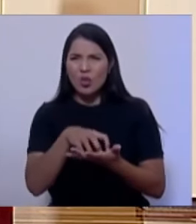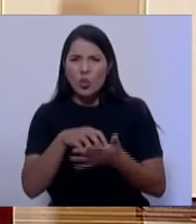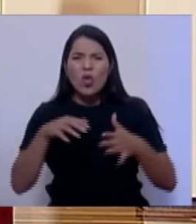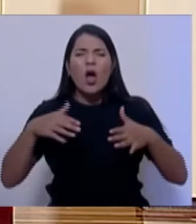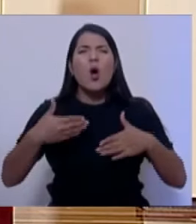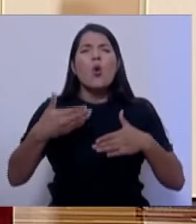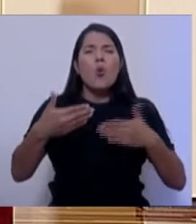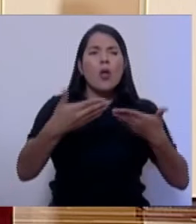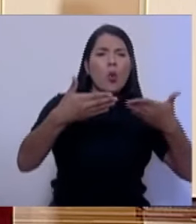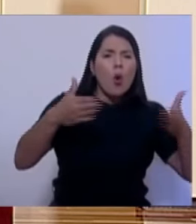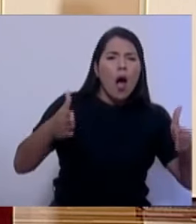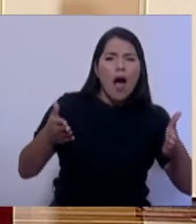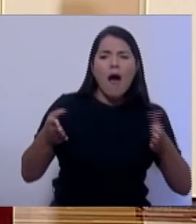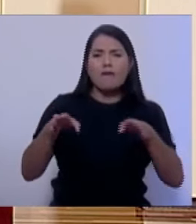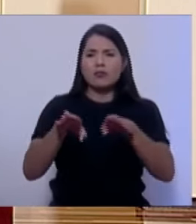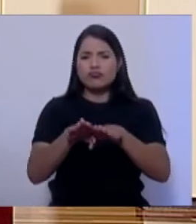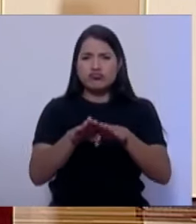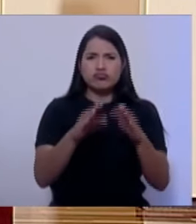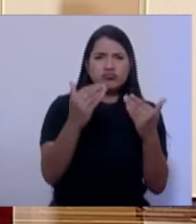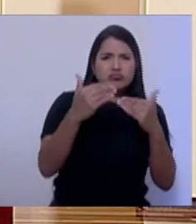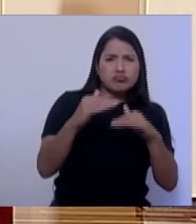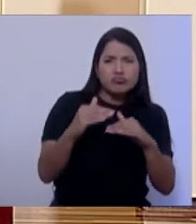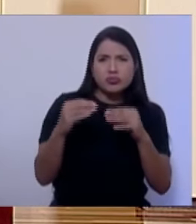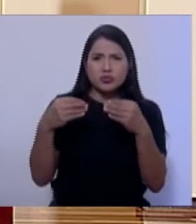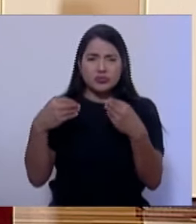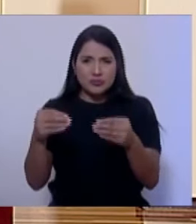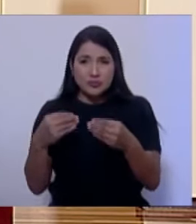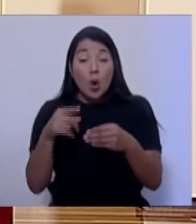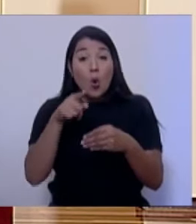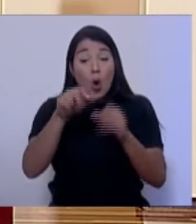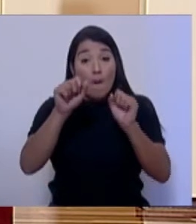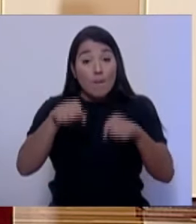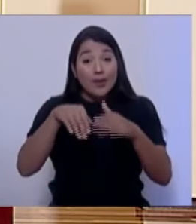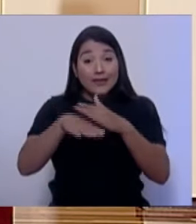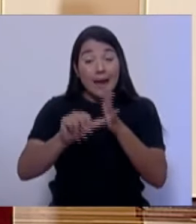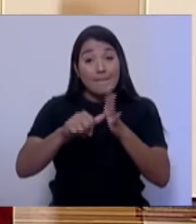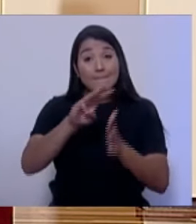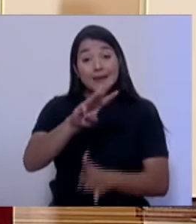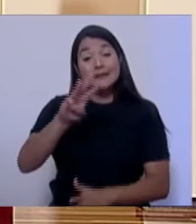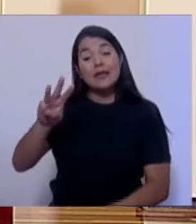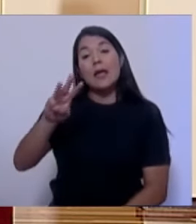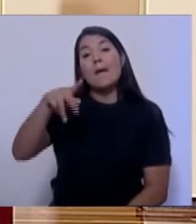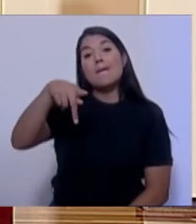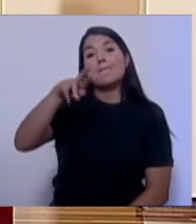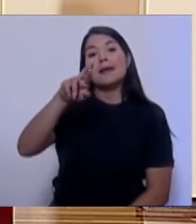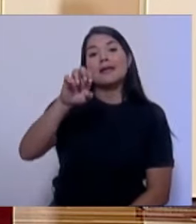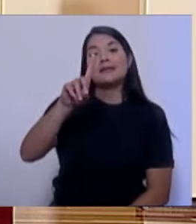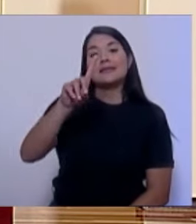apertura, operación y alerta en los distintos cantones pueden visitar el sitio